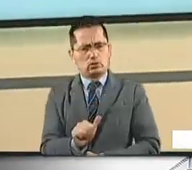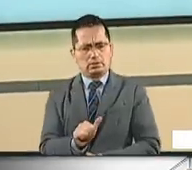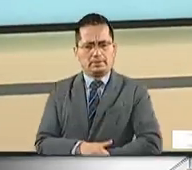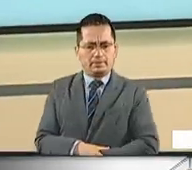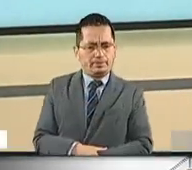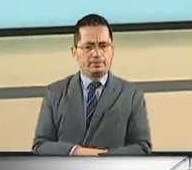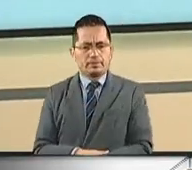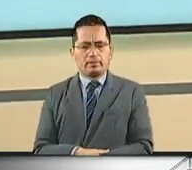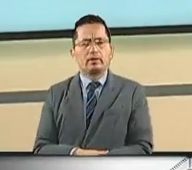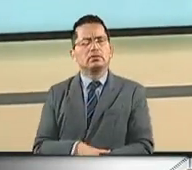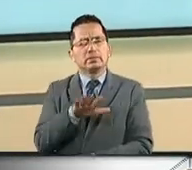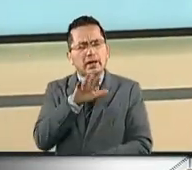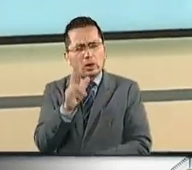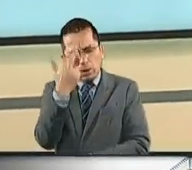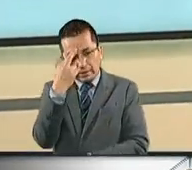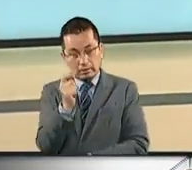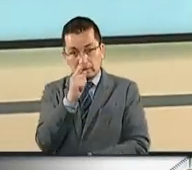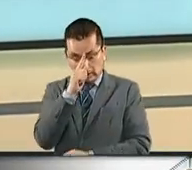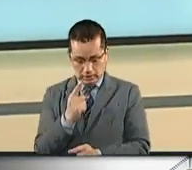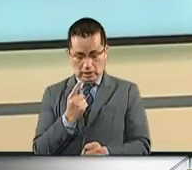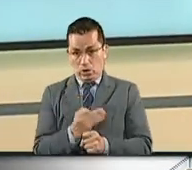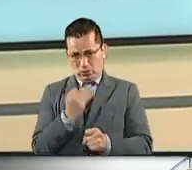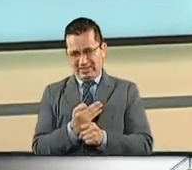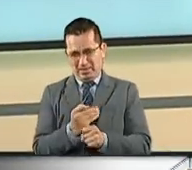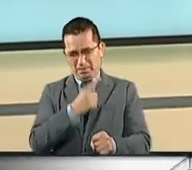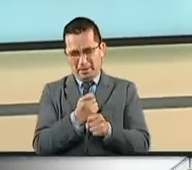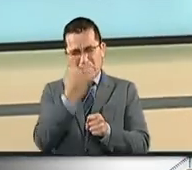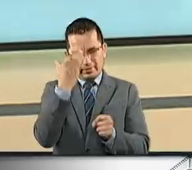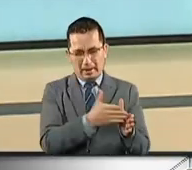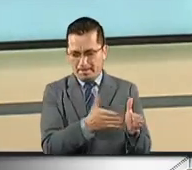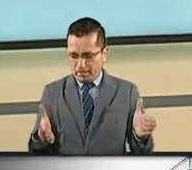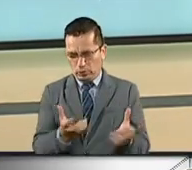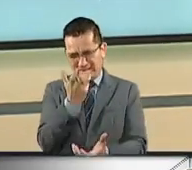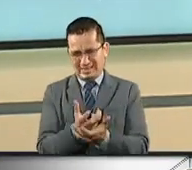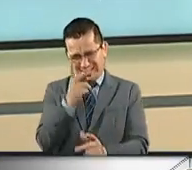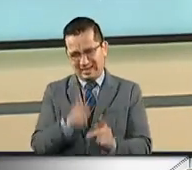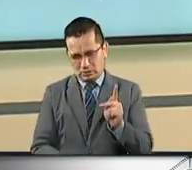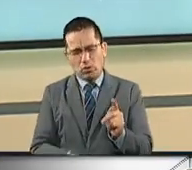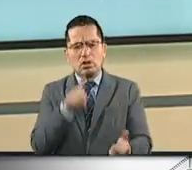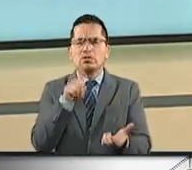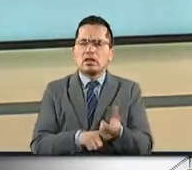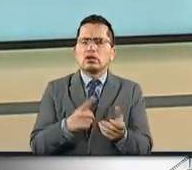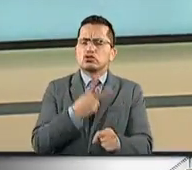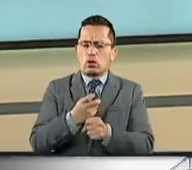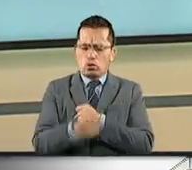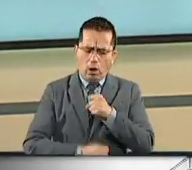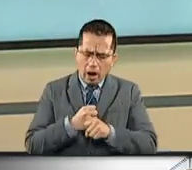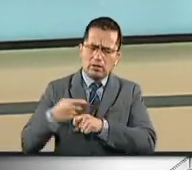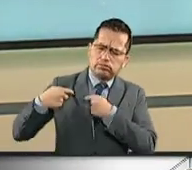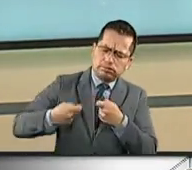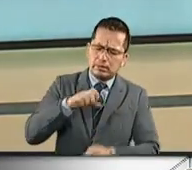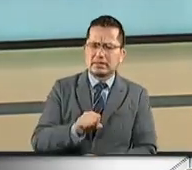recordemos que las comisiones de trabajo para este primer receso del segundo año de ejercicio de esta legislatura luego del acuerdo